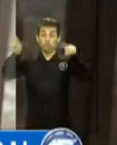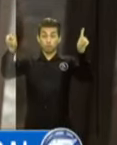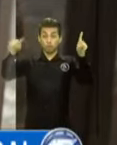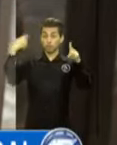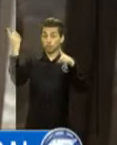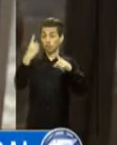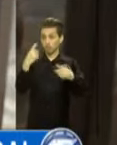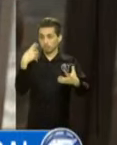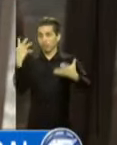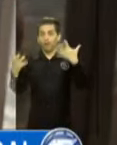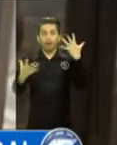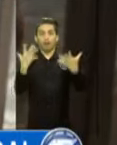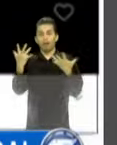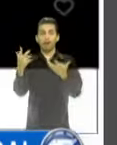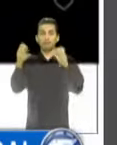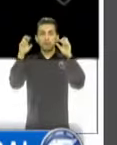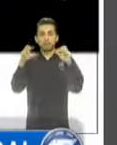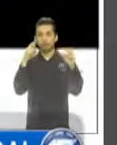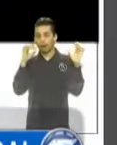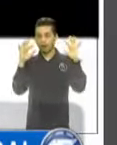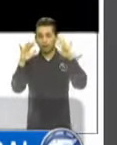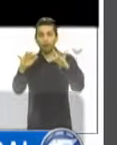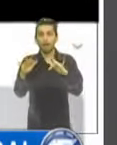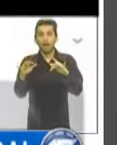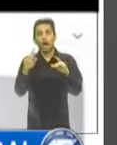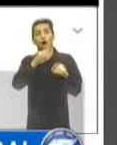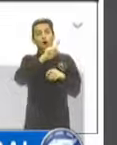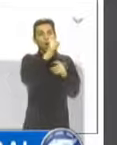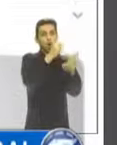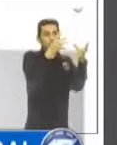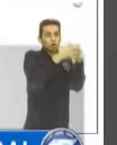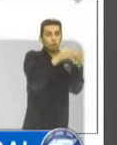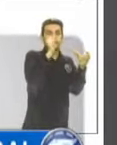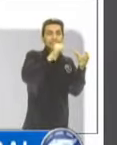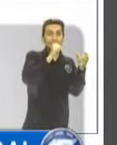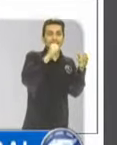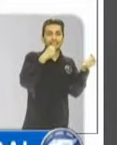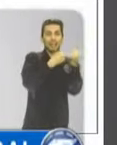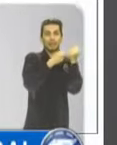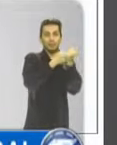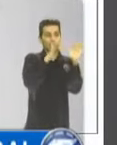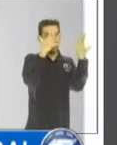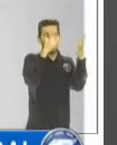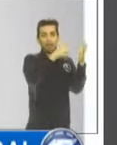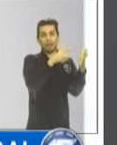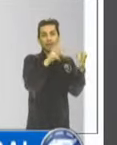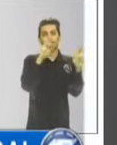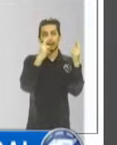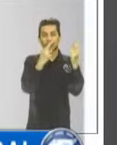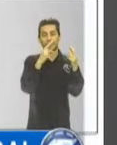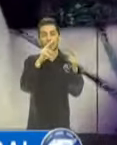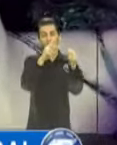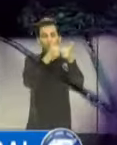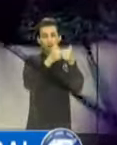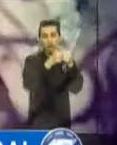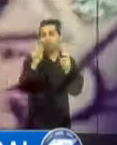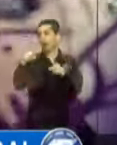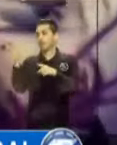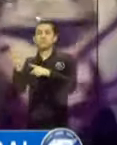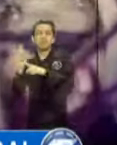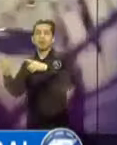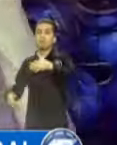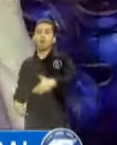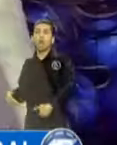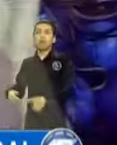ambos. Algunos apoyan la relación mientras que otros les sacan provecho a la situación para generar varios memes que circulan en las